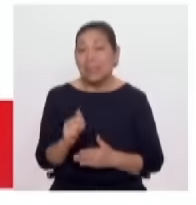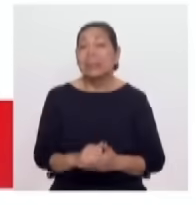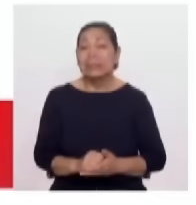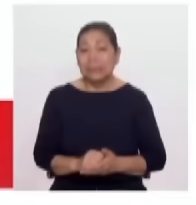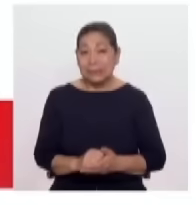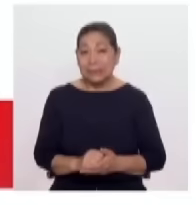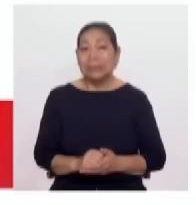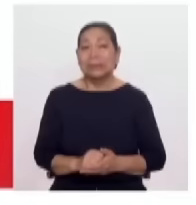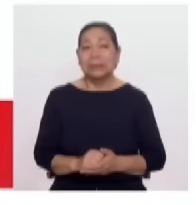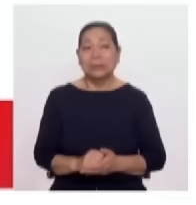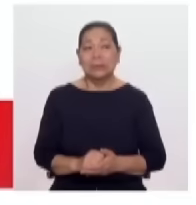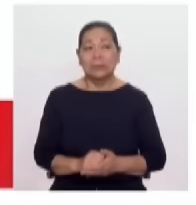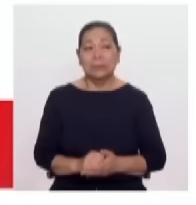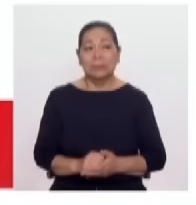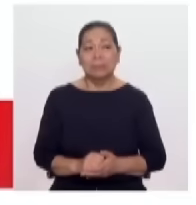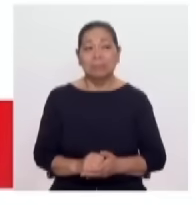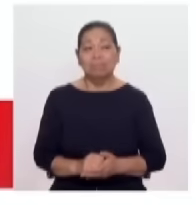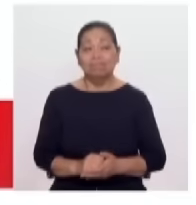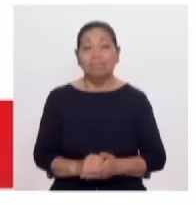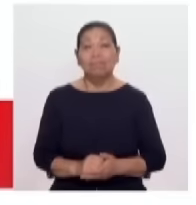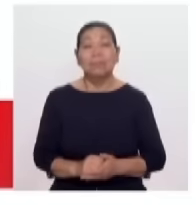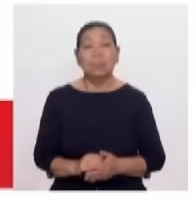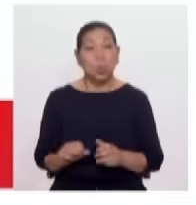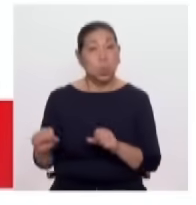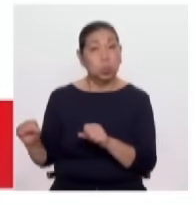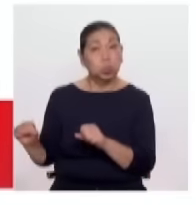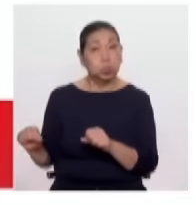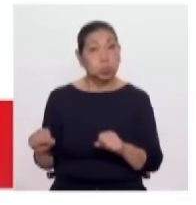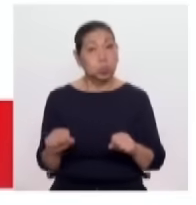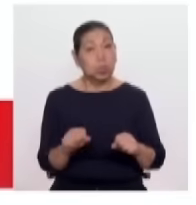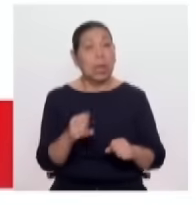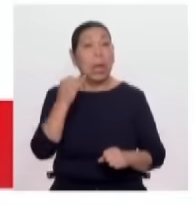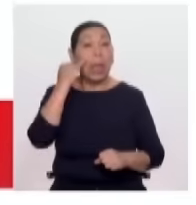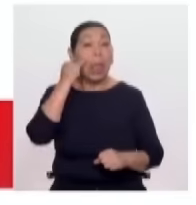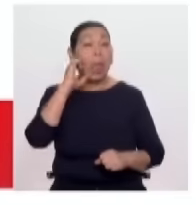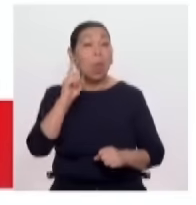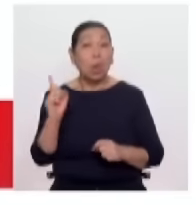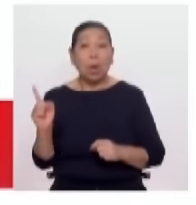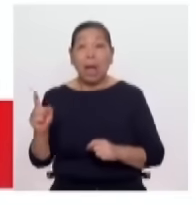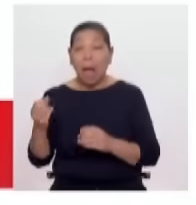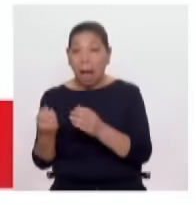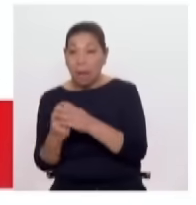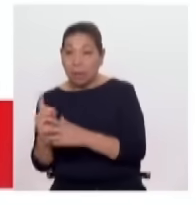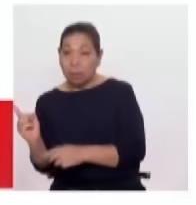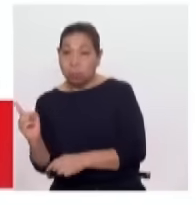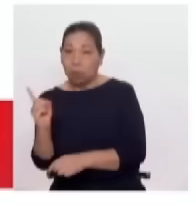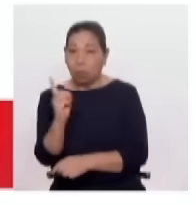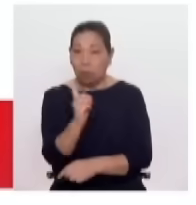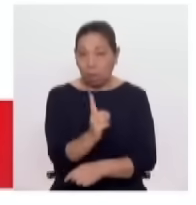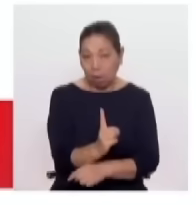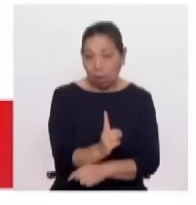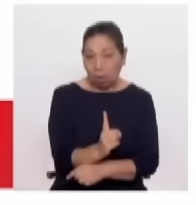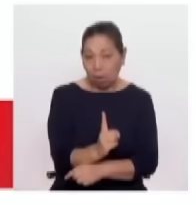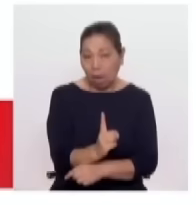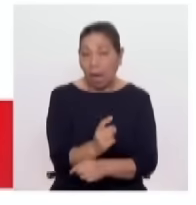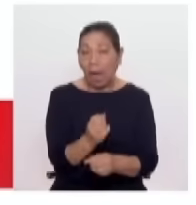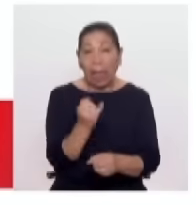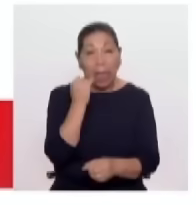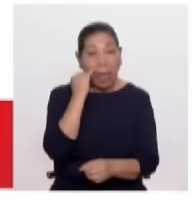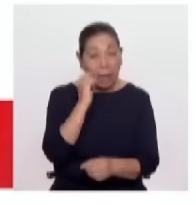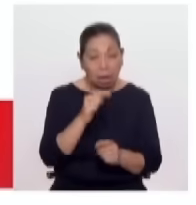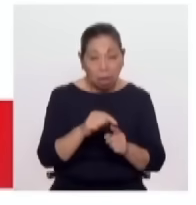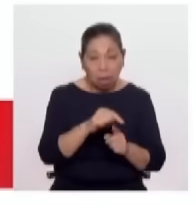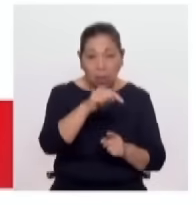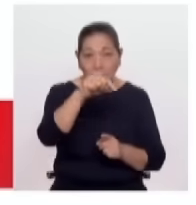compañeros. Uh-huh. Bueno, un movimiento que se ha sentido además en Ica. Correcto, ¿no? En Ica, en Lima, también hay en usuarios Lima, a través de las